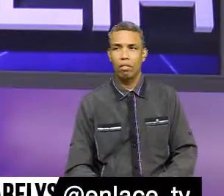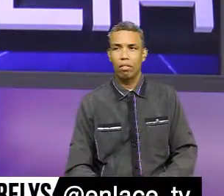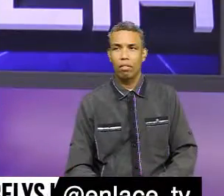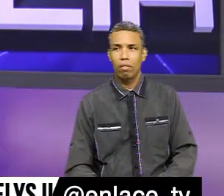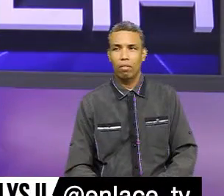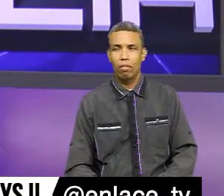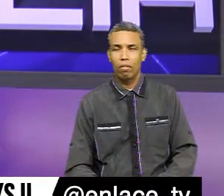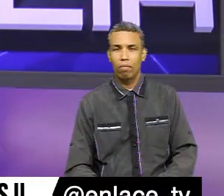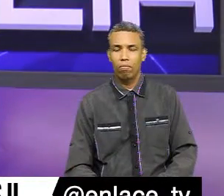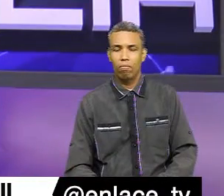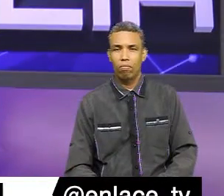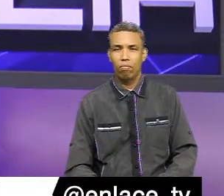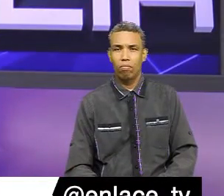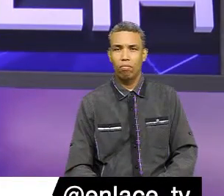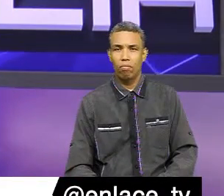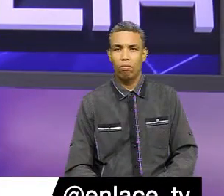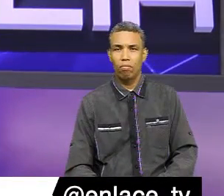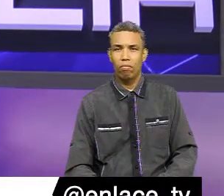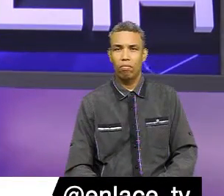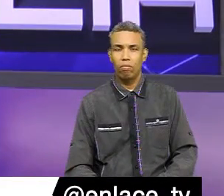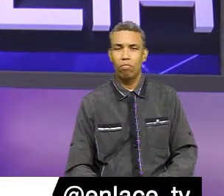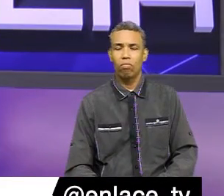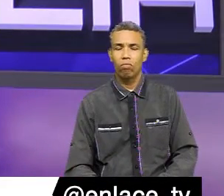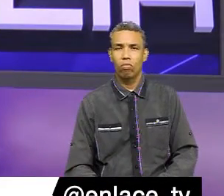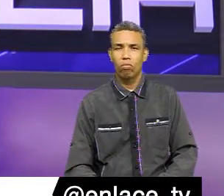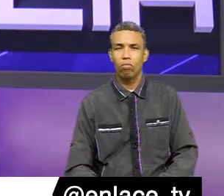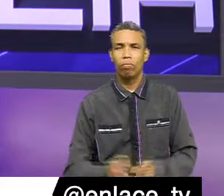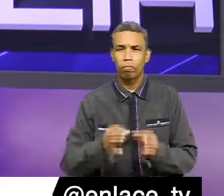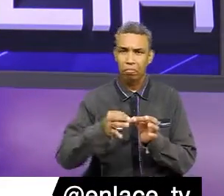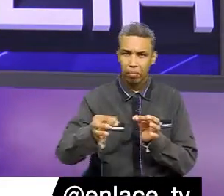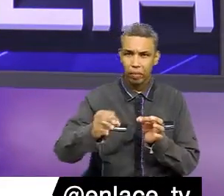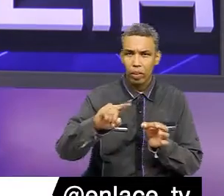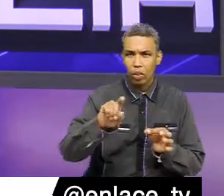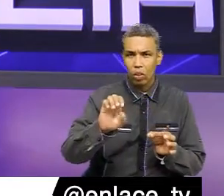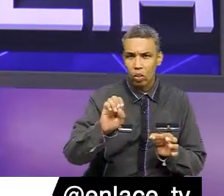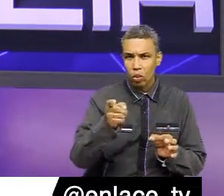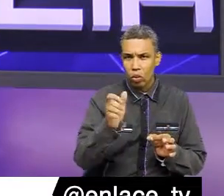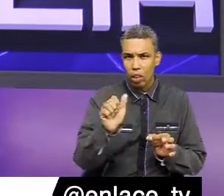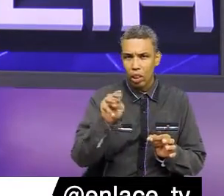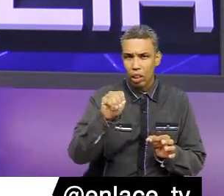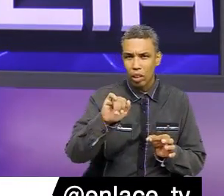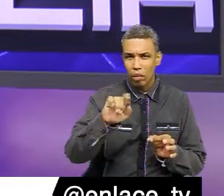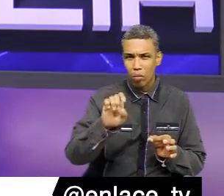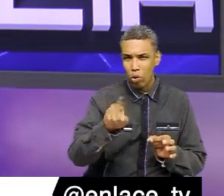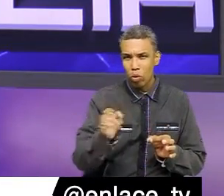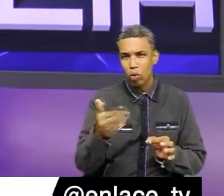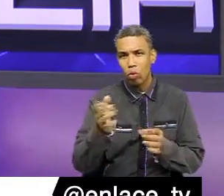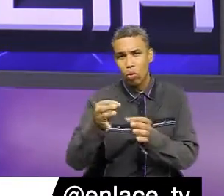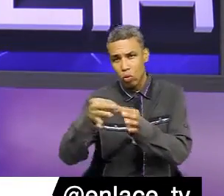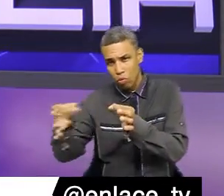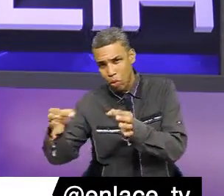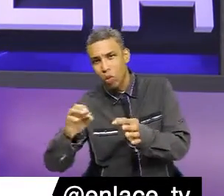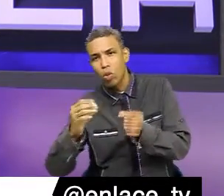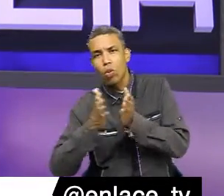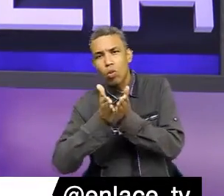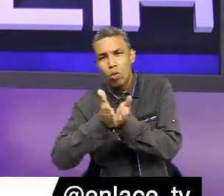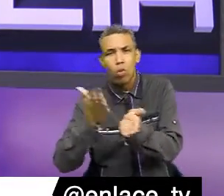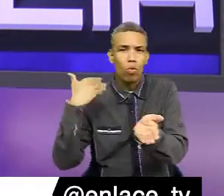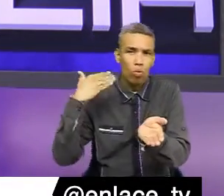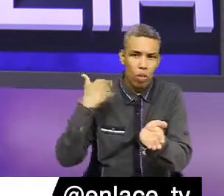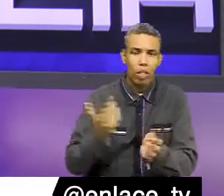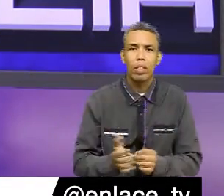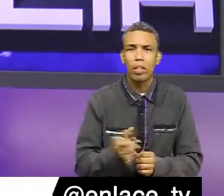Y en otras noticias, habitantes de Puente Sogamoso, Puerto Wilches, la vereda Pénjamo y la Hortensia, entre otras, protagonizaron un plantón en la